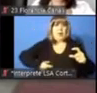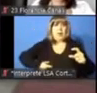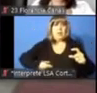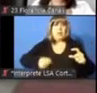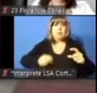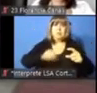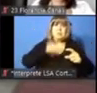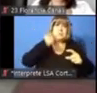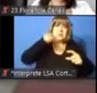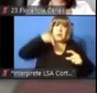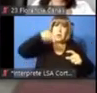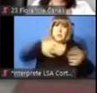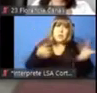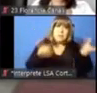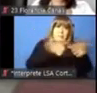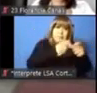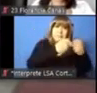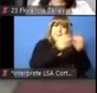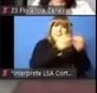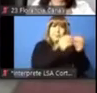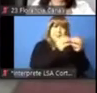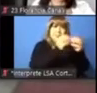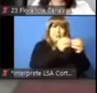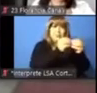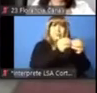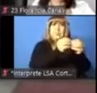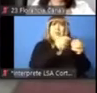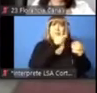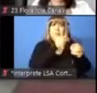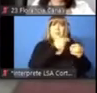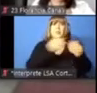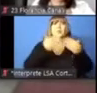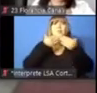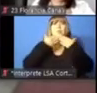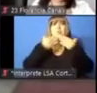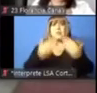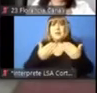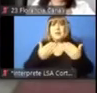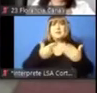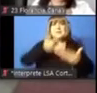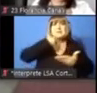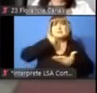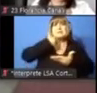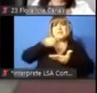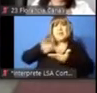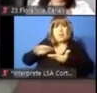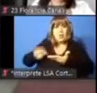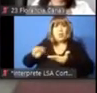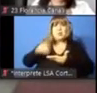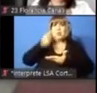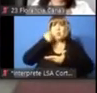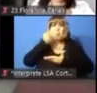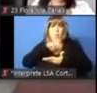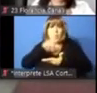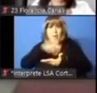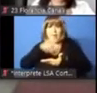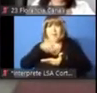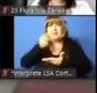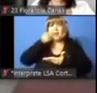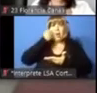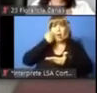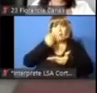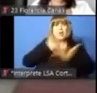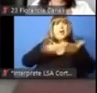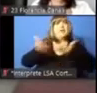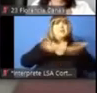ver especialmente con esto. Un agradecimiento a todas las senadoras, a todos los senadores, a los asesores de cada uno